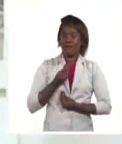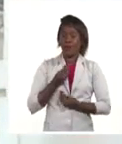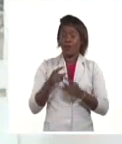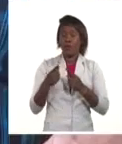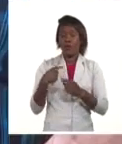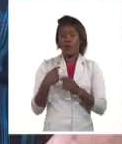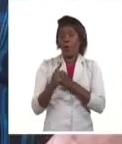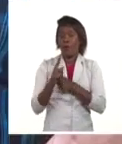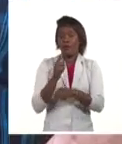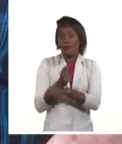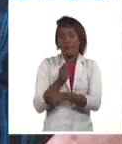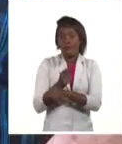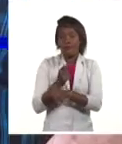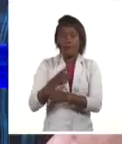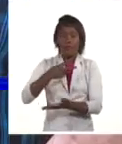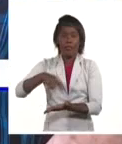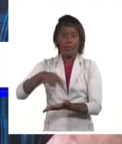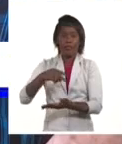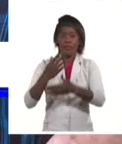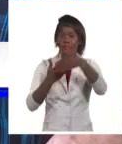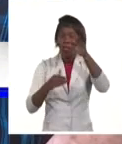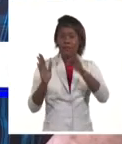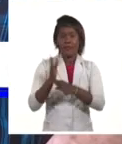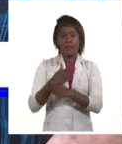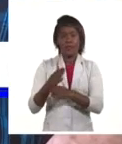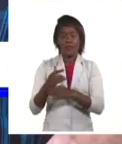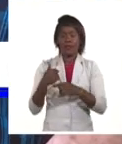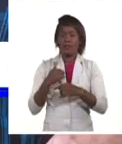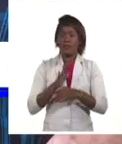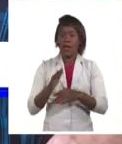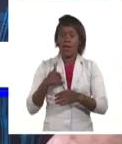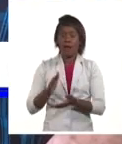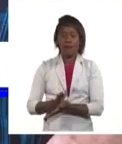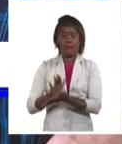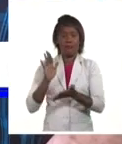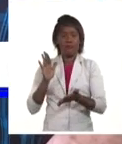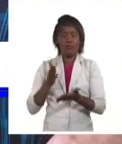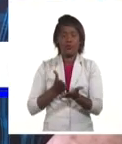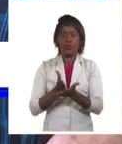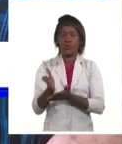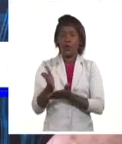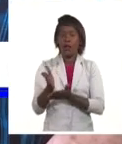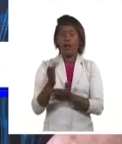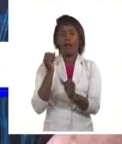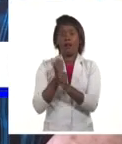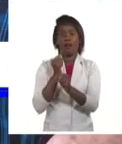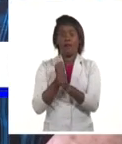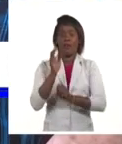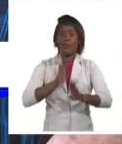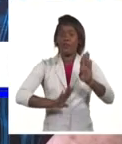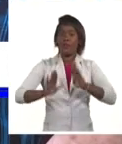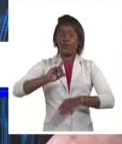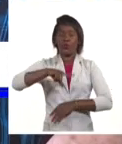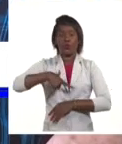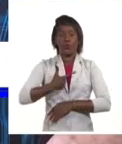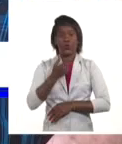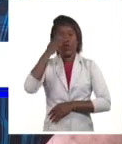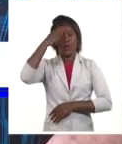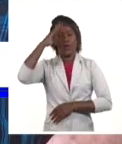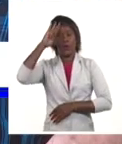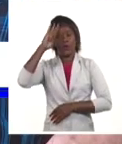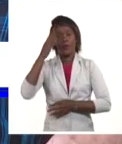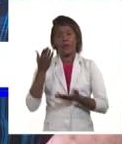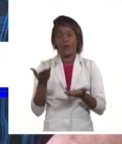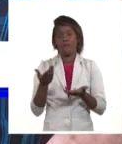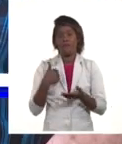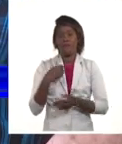que me compromete más con el trabajo, es decir, seguir defendiendo nuestras raíces y laborando